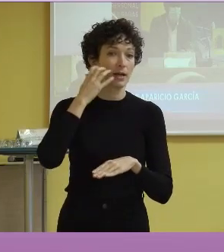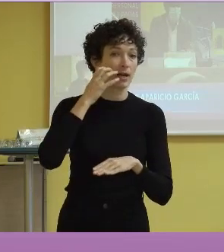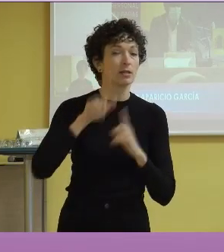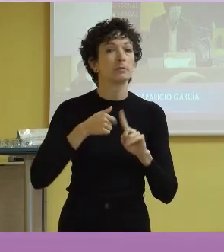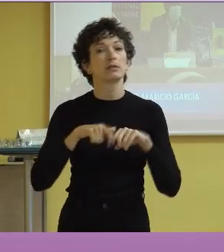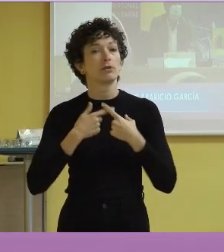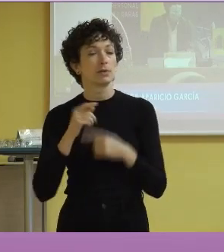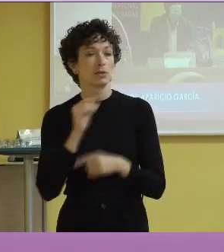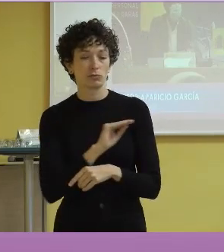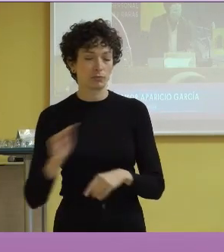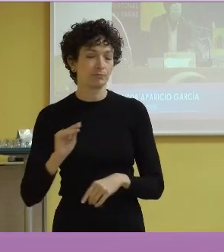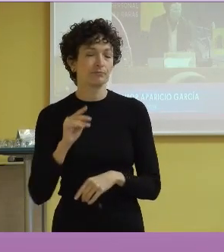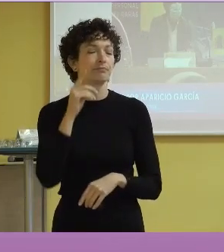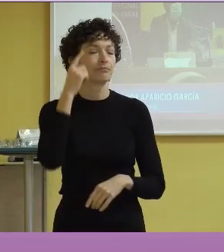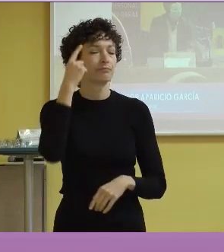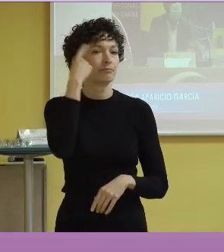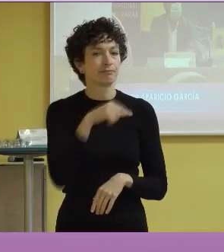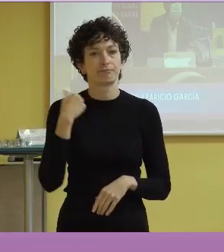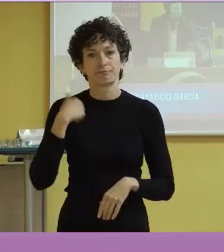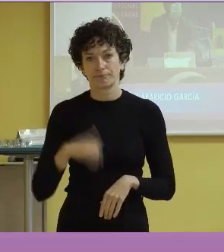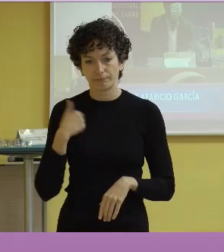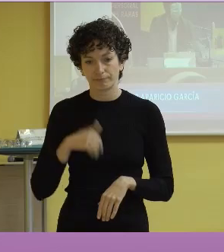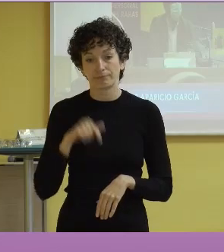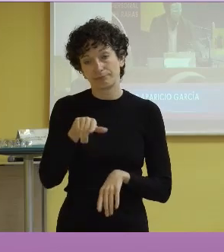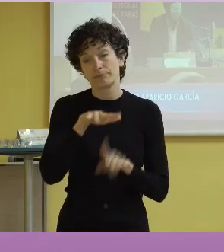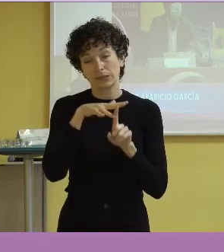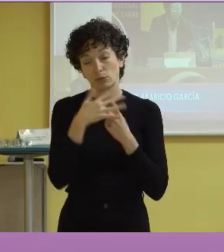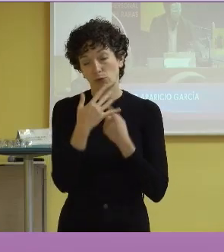familias, que ya sabéis cómo es esta realidad.